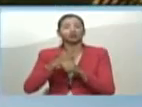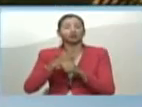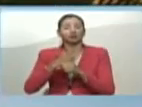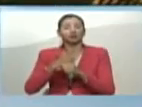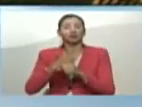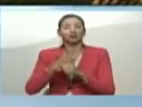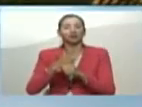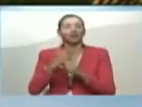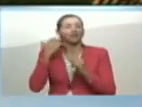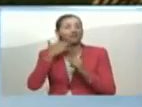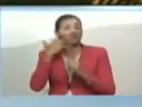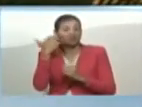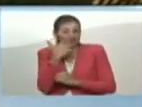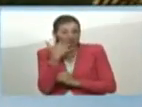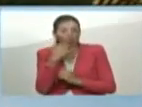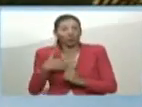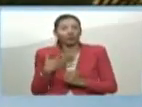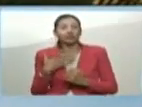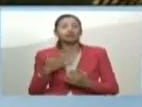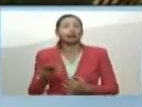sereno, como dicen.